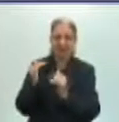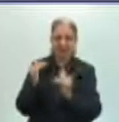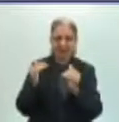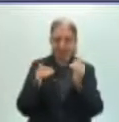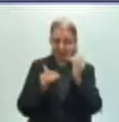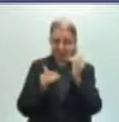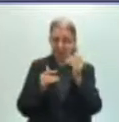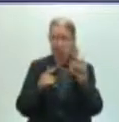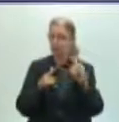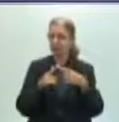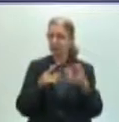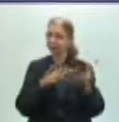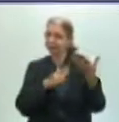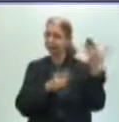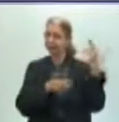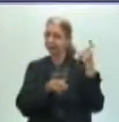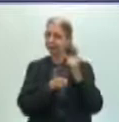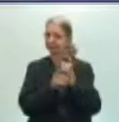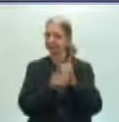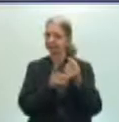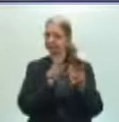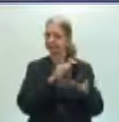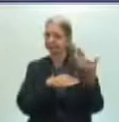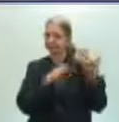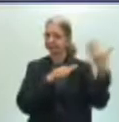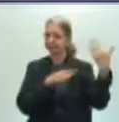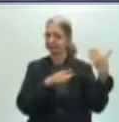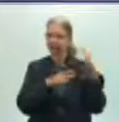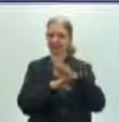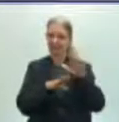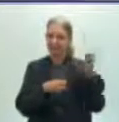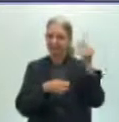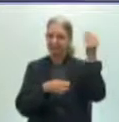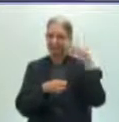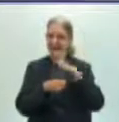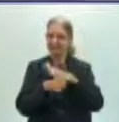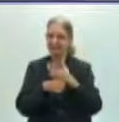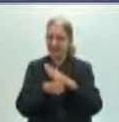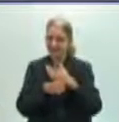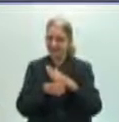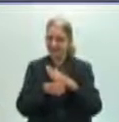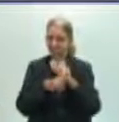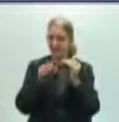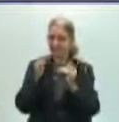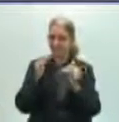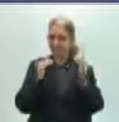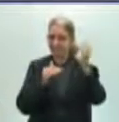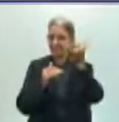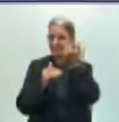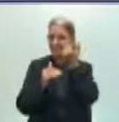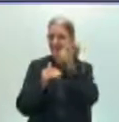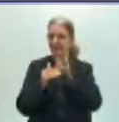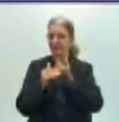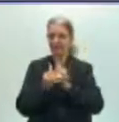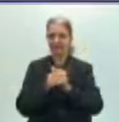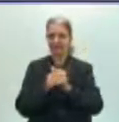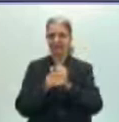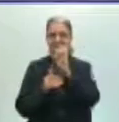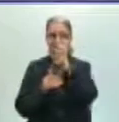otros encuentros. Luego sabes su significado. Si el equipo de Granma batió 31